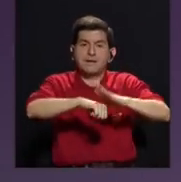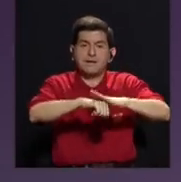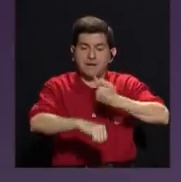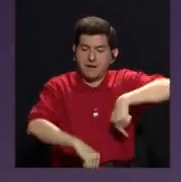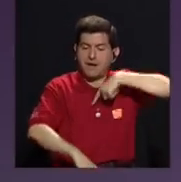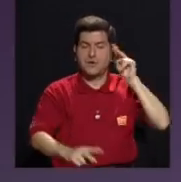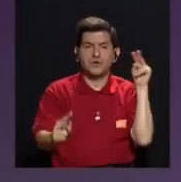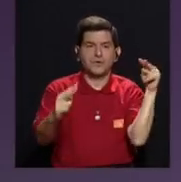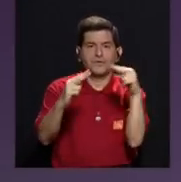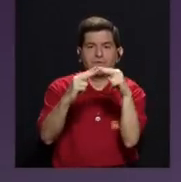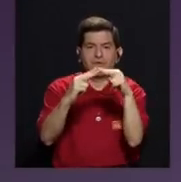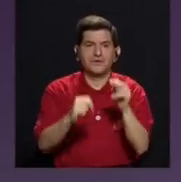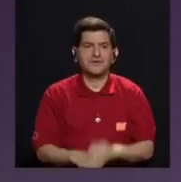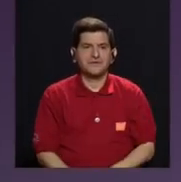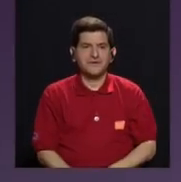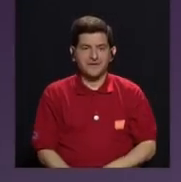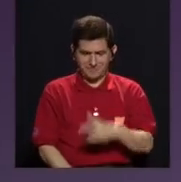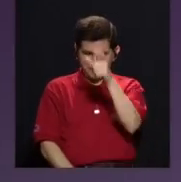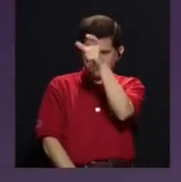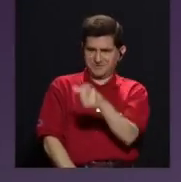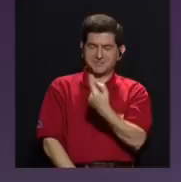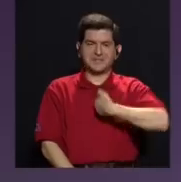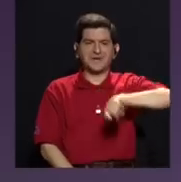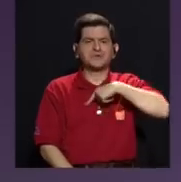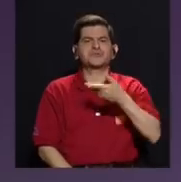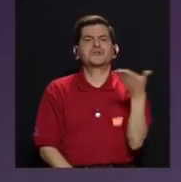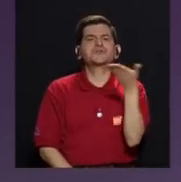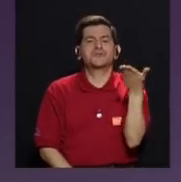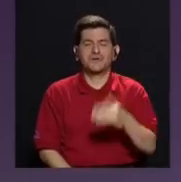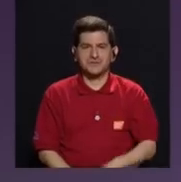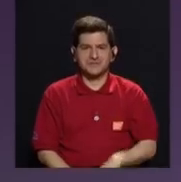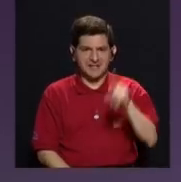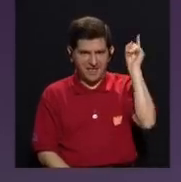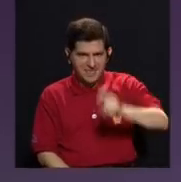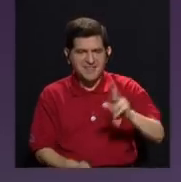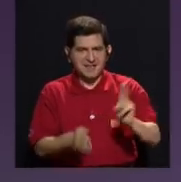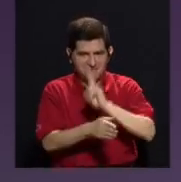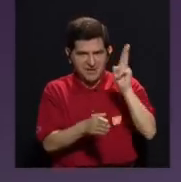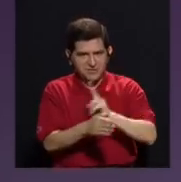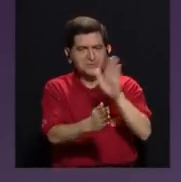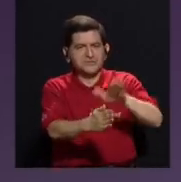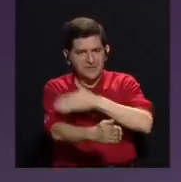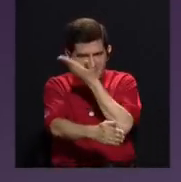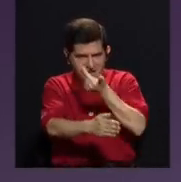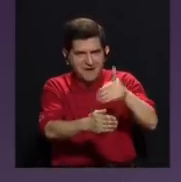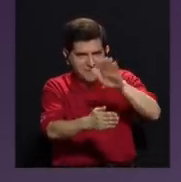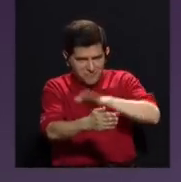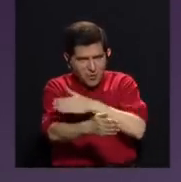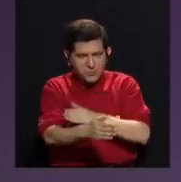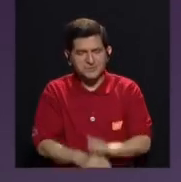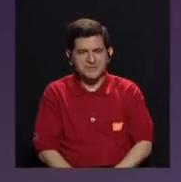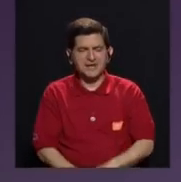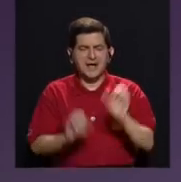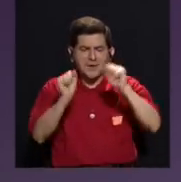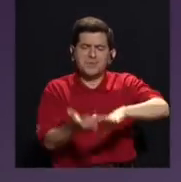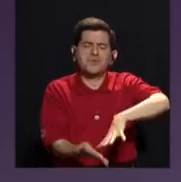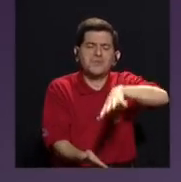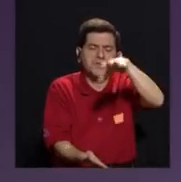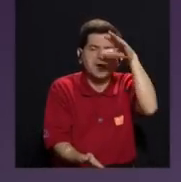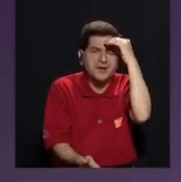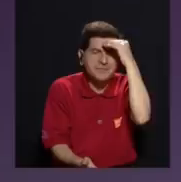conocer lo que somos no y me parece que además deberíamos utilizar la música para aprender